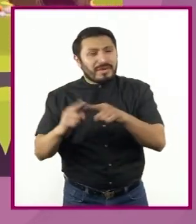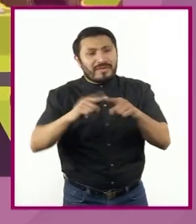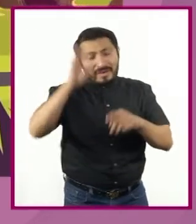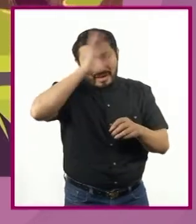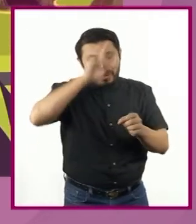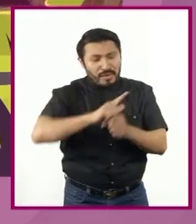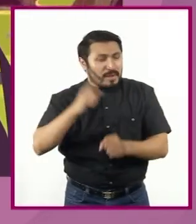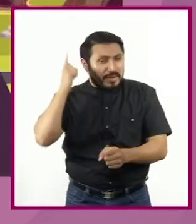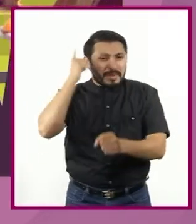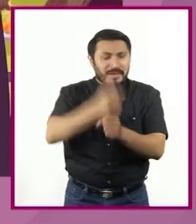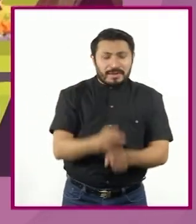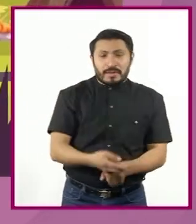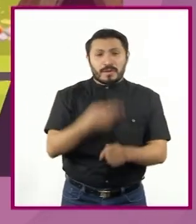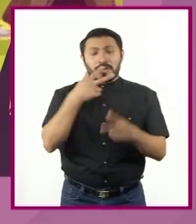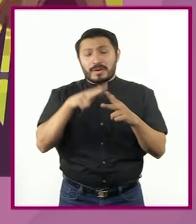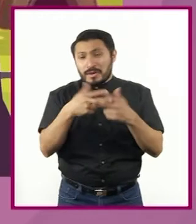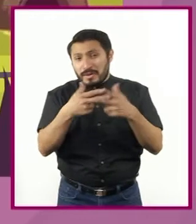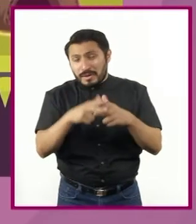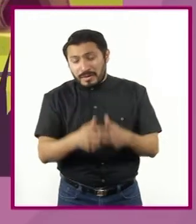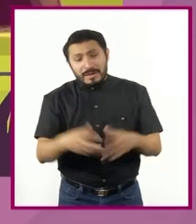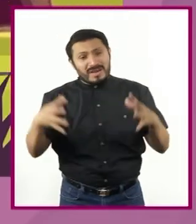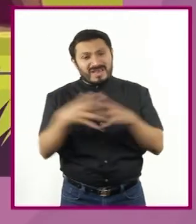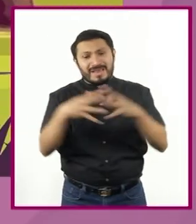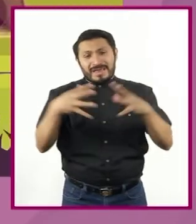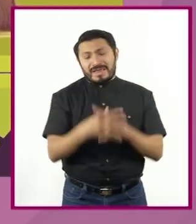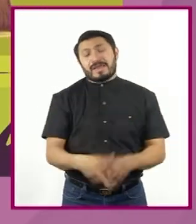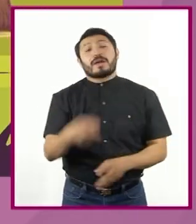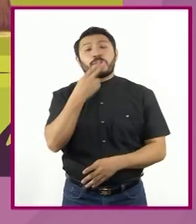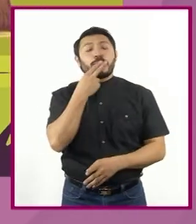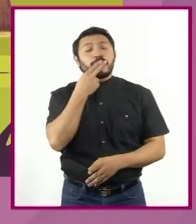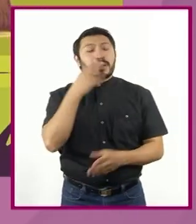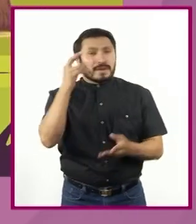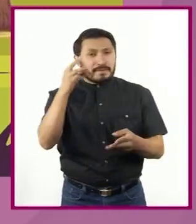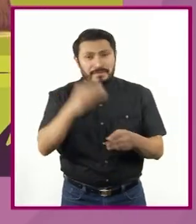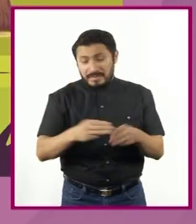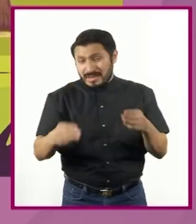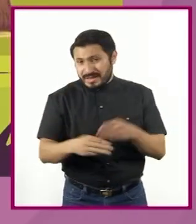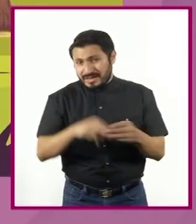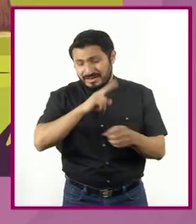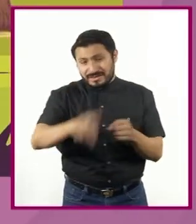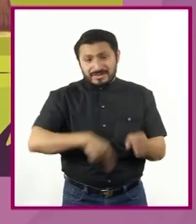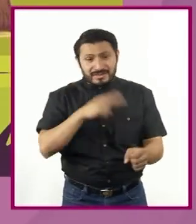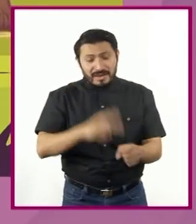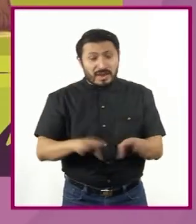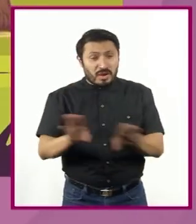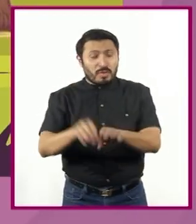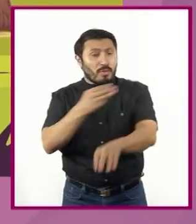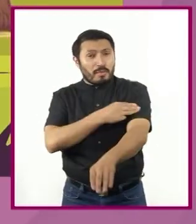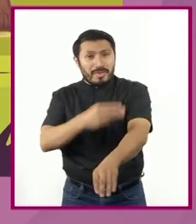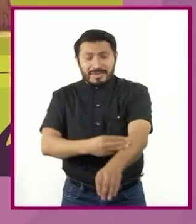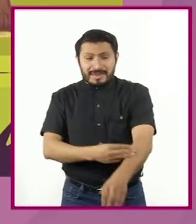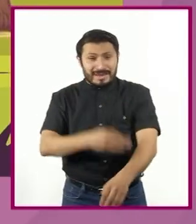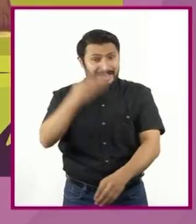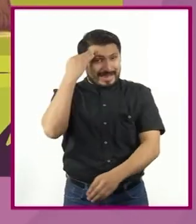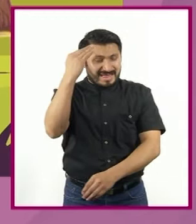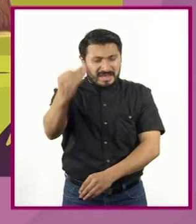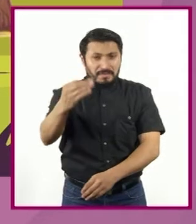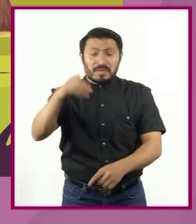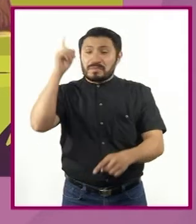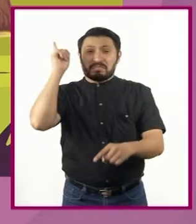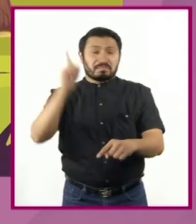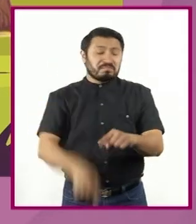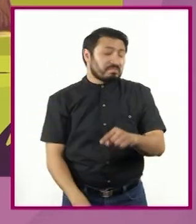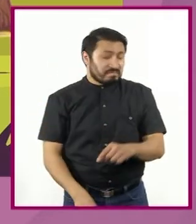dieron cuenta que sus instrumentos de guerra elaborados con materiales naturales como la madera no eran lo suficientemente duraderos y solo